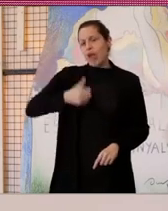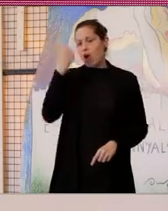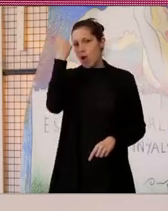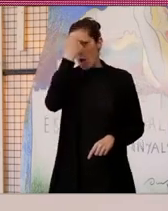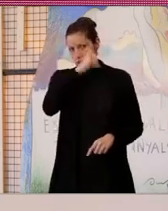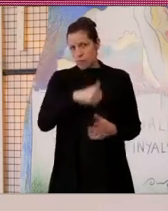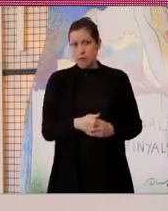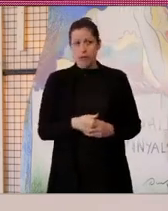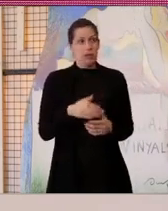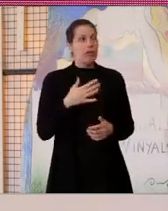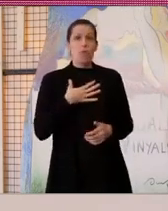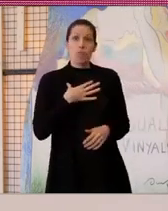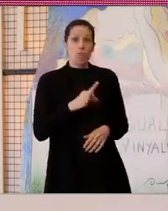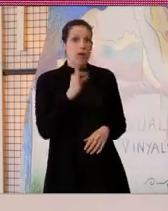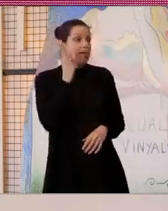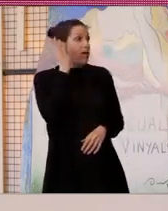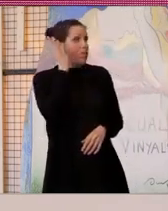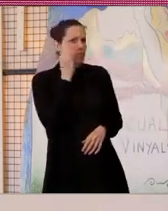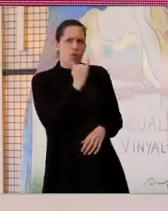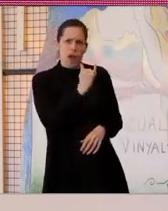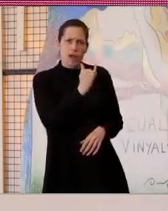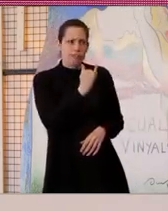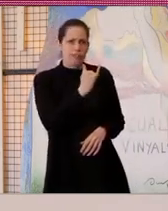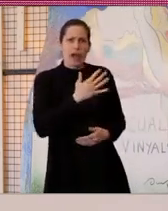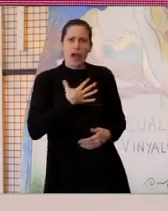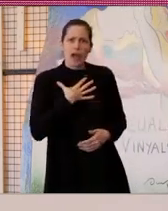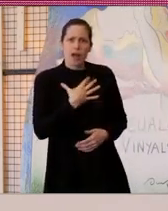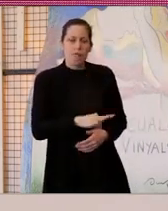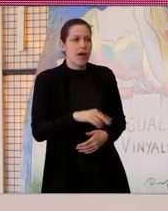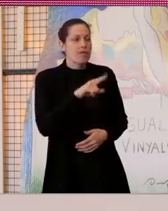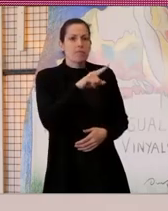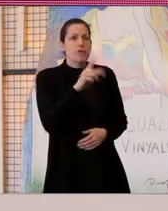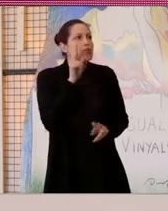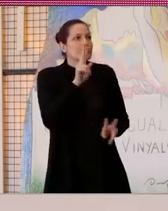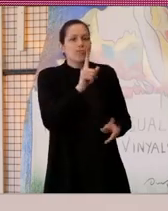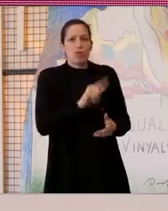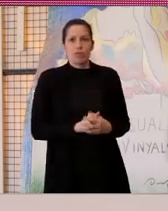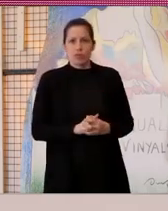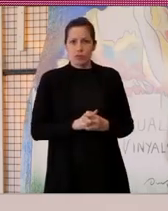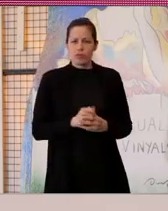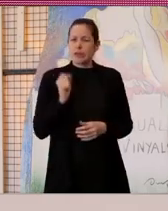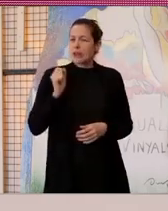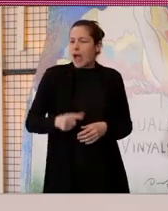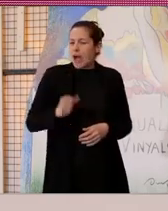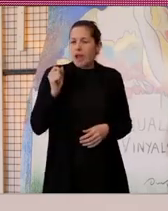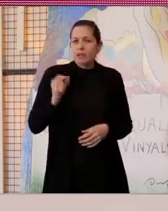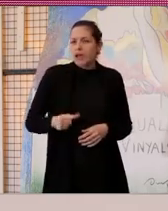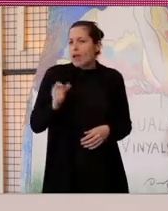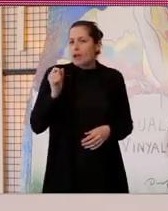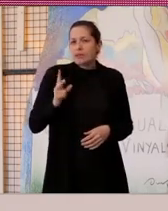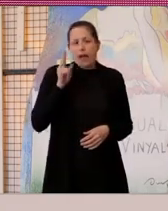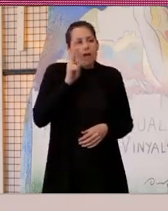cualquiera no la vemos vamos la empezamos a ver pero muy frecuentemente No se la ve Entonces